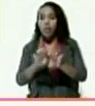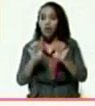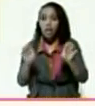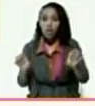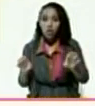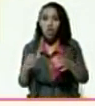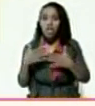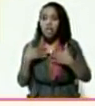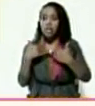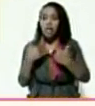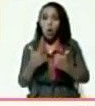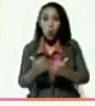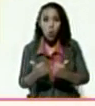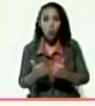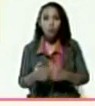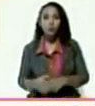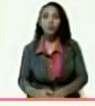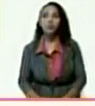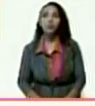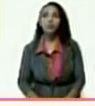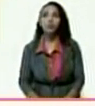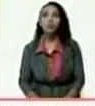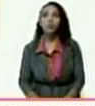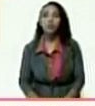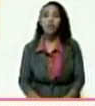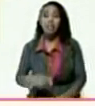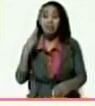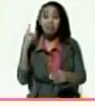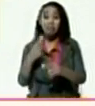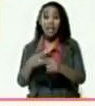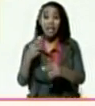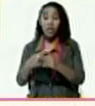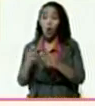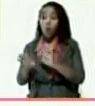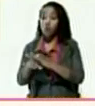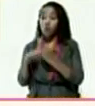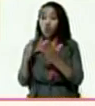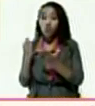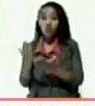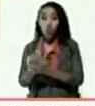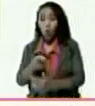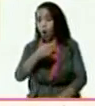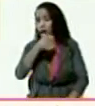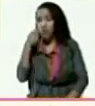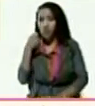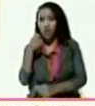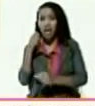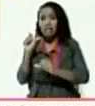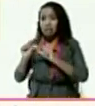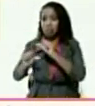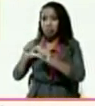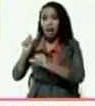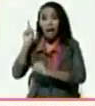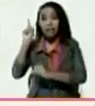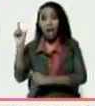a la salud. En peligro está el mundo con la droga que se produce en Colombia.